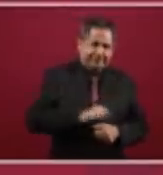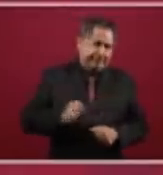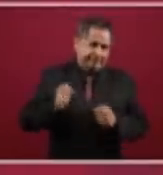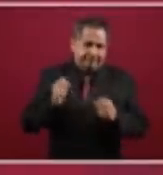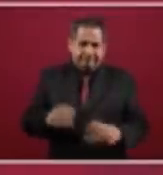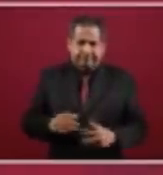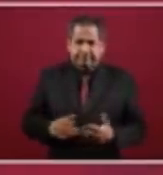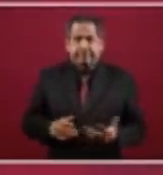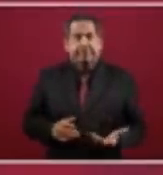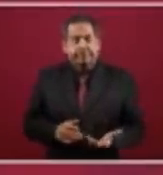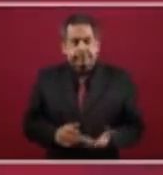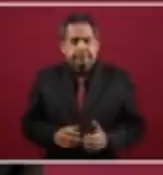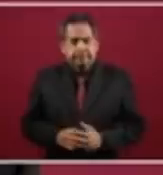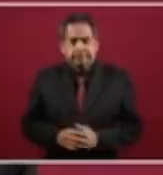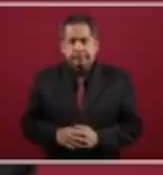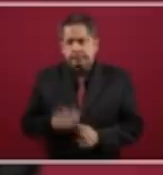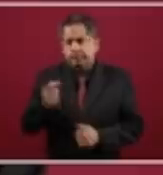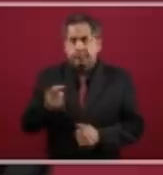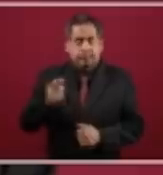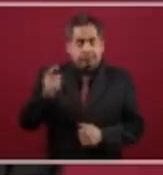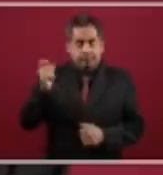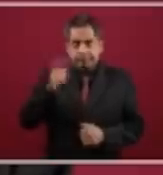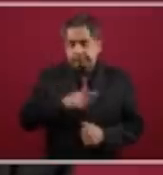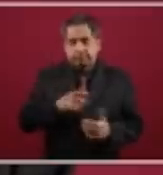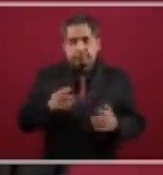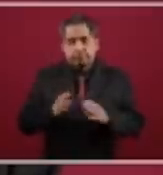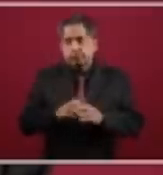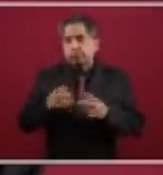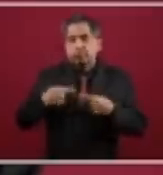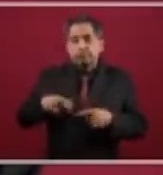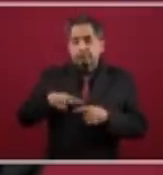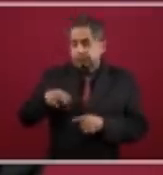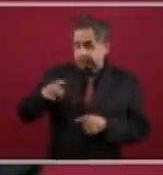y le cuesta mucho a la gente